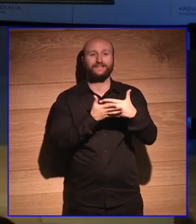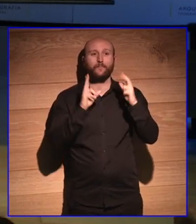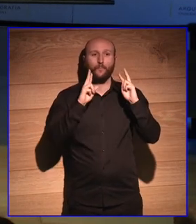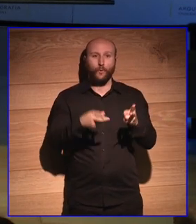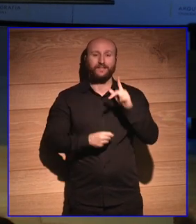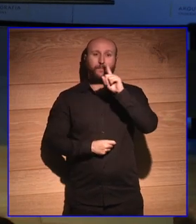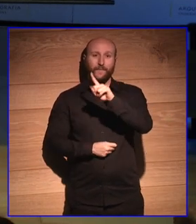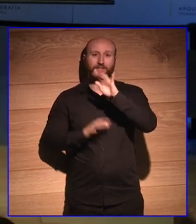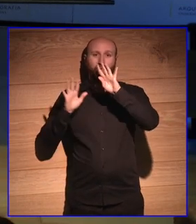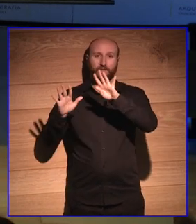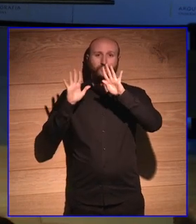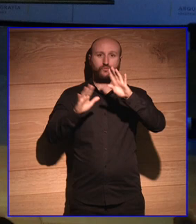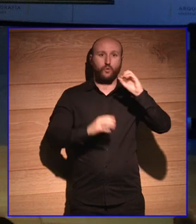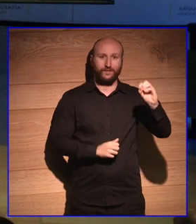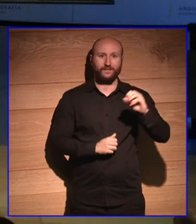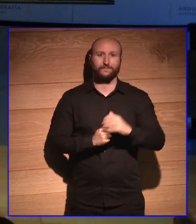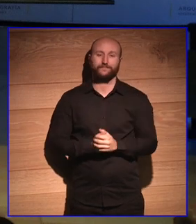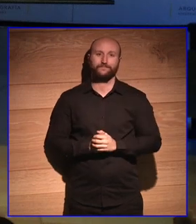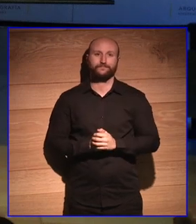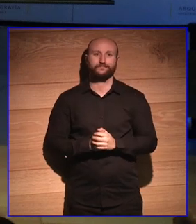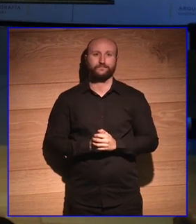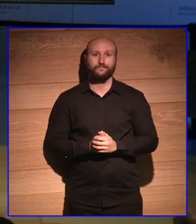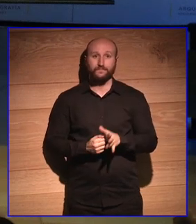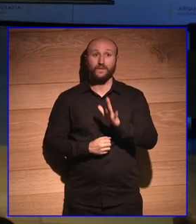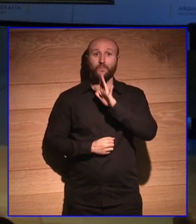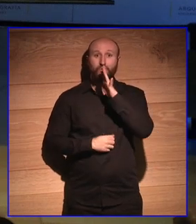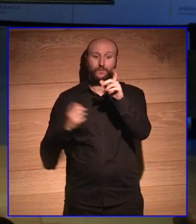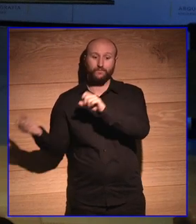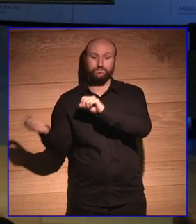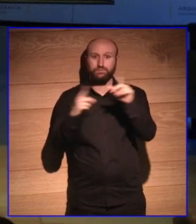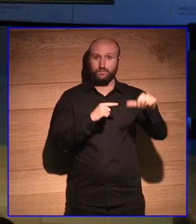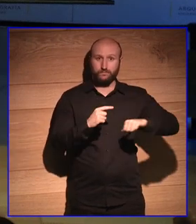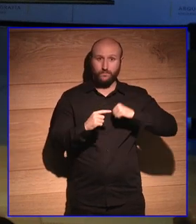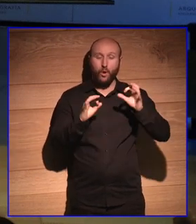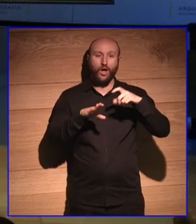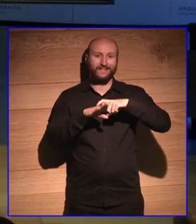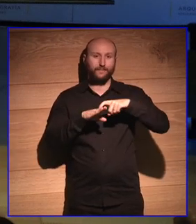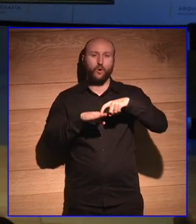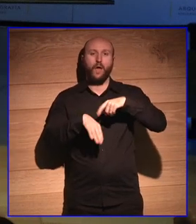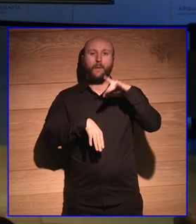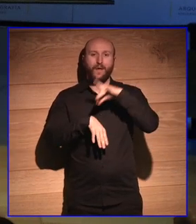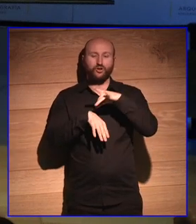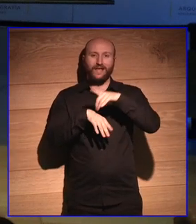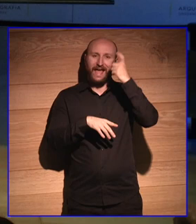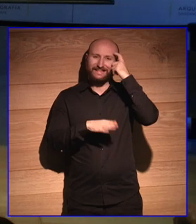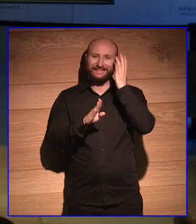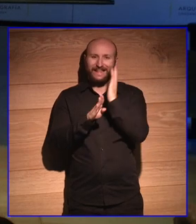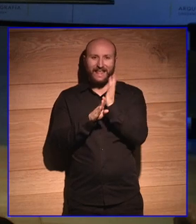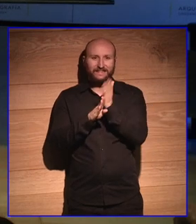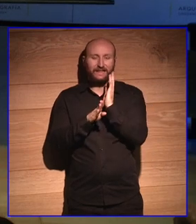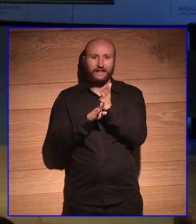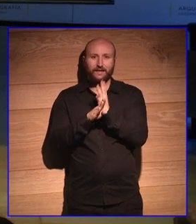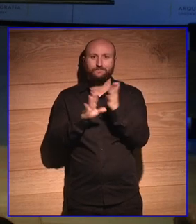1990 los motivos de su ingreso o del tipo de patología psiquiátrica que pudo sufrir permanecen